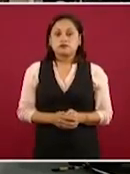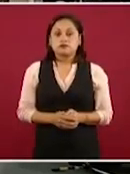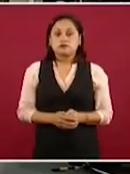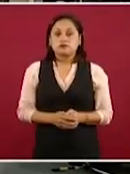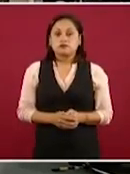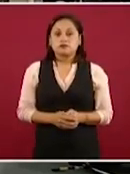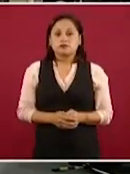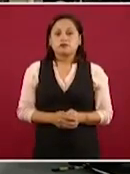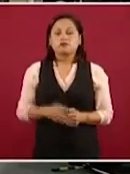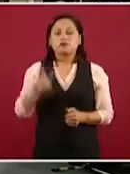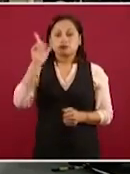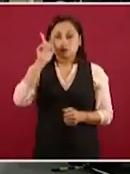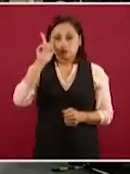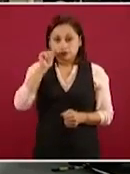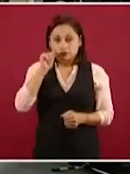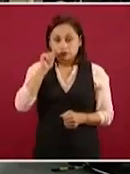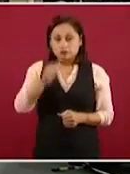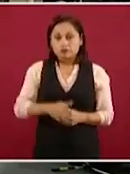Mañana.